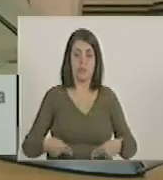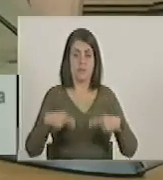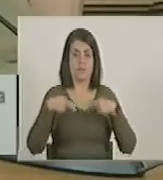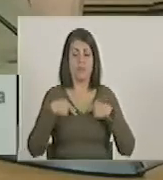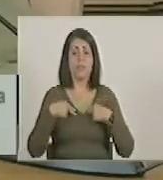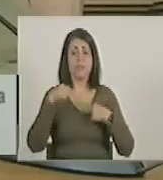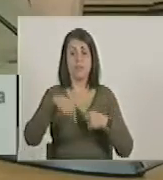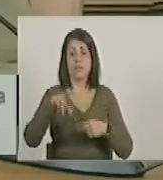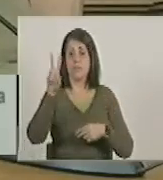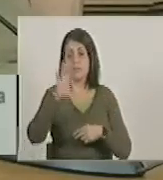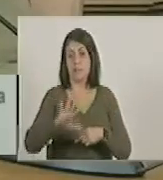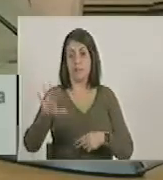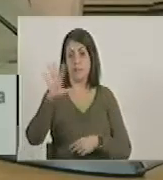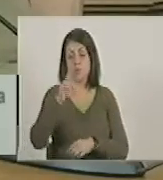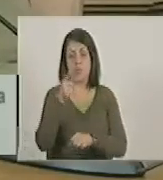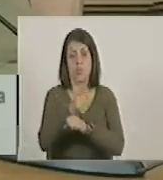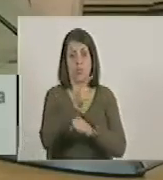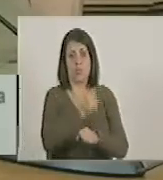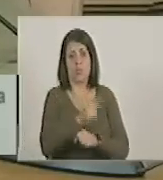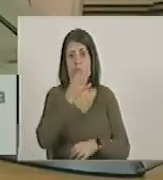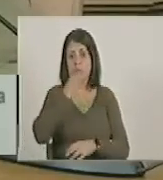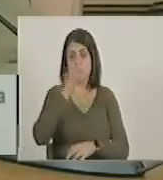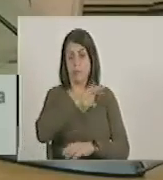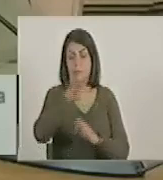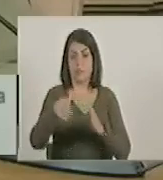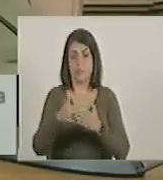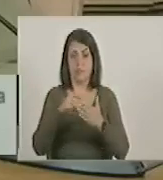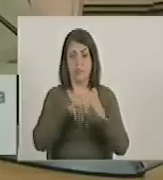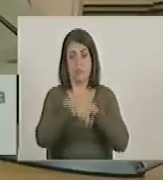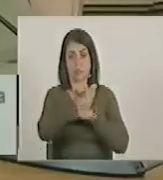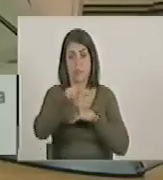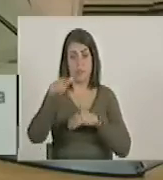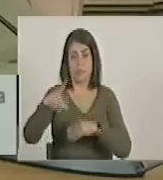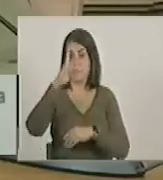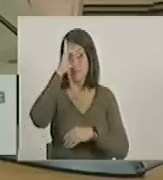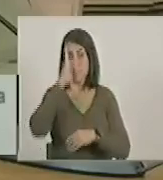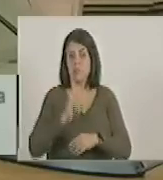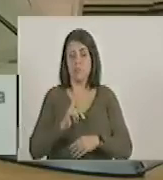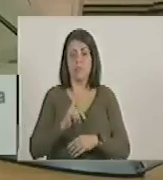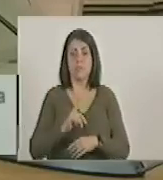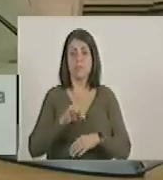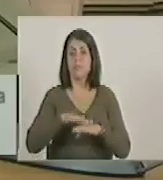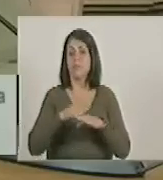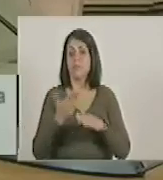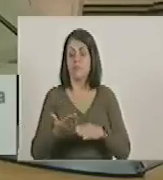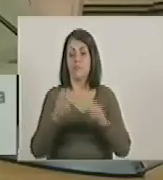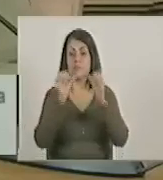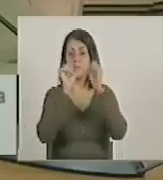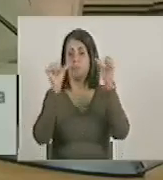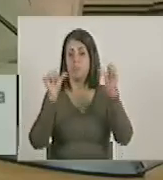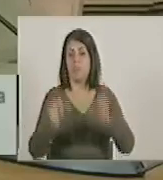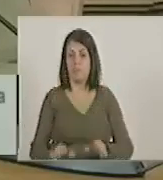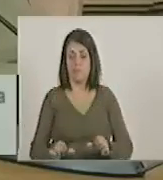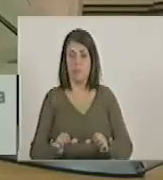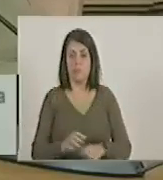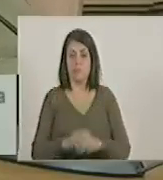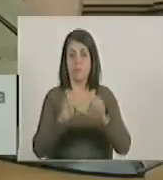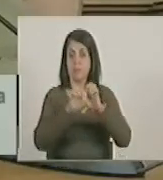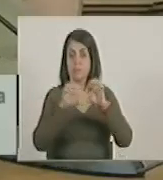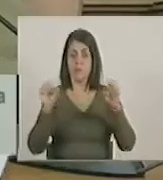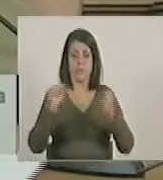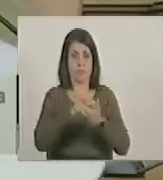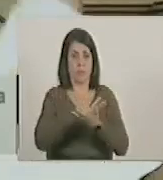El Estado venezolano está obligado a garantizar el acceso de las personas con discapacidad a un sistema de